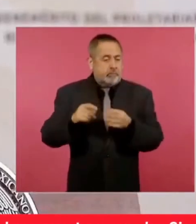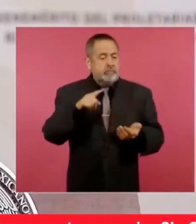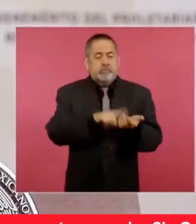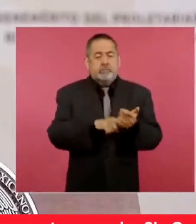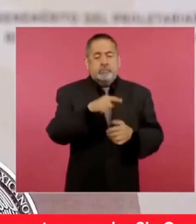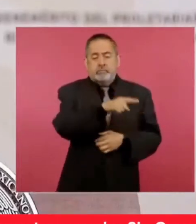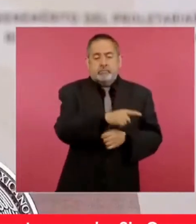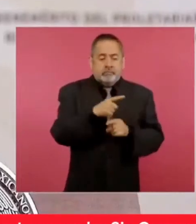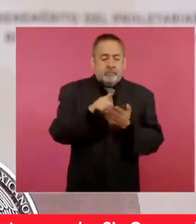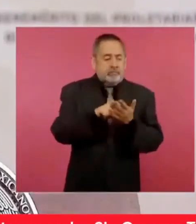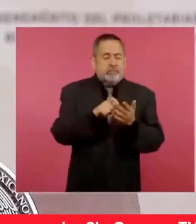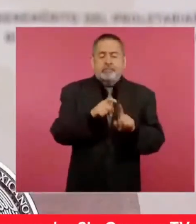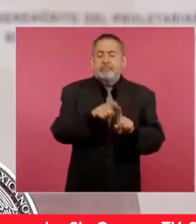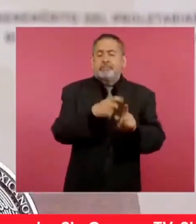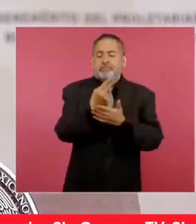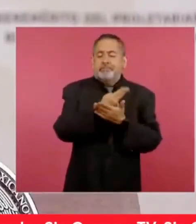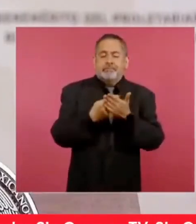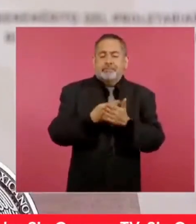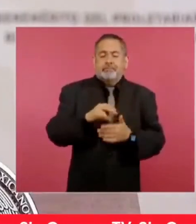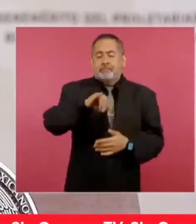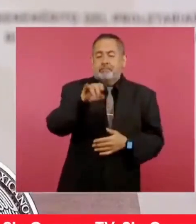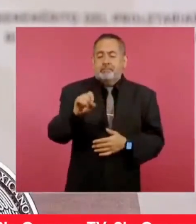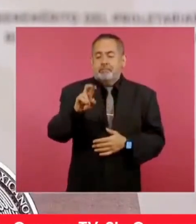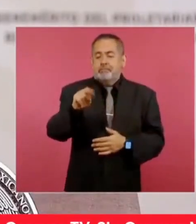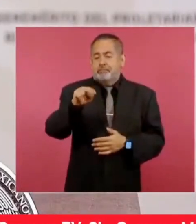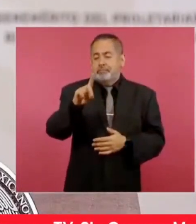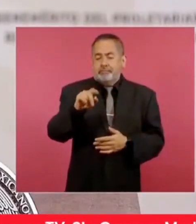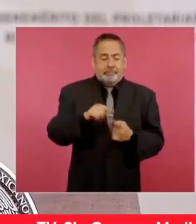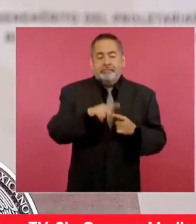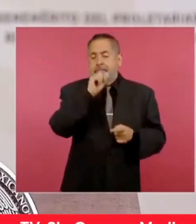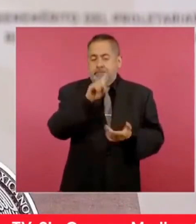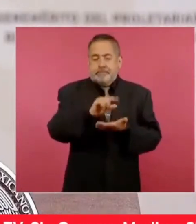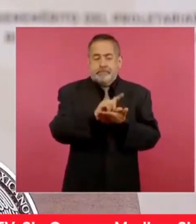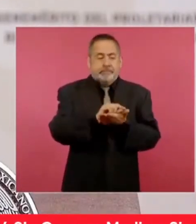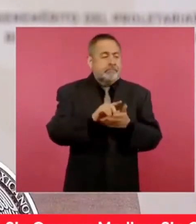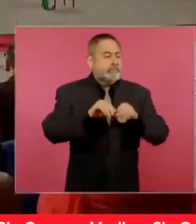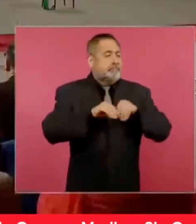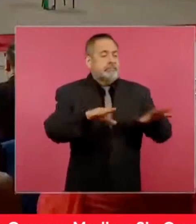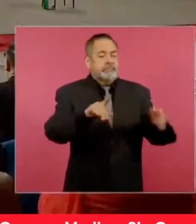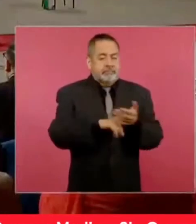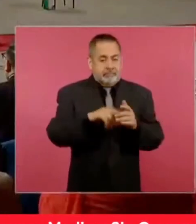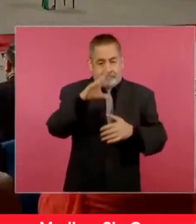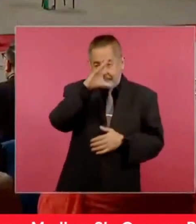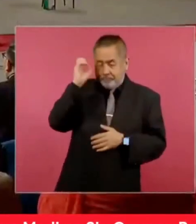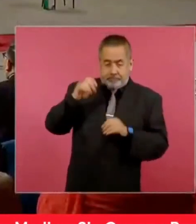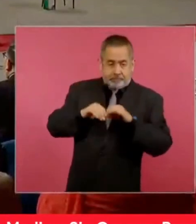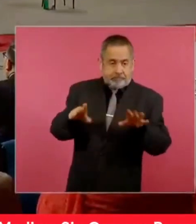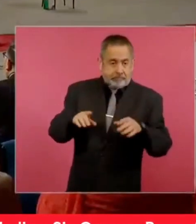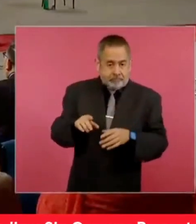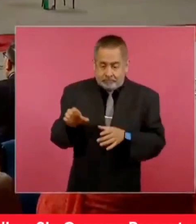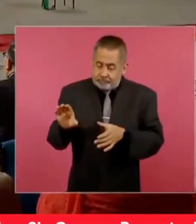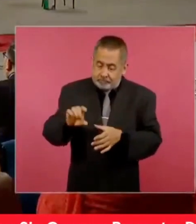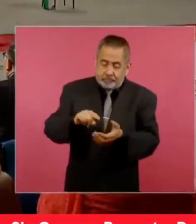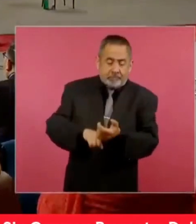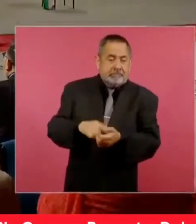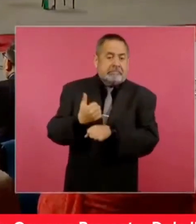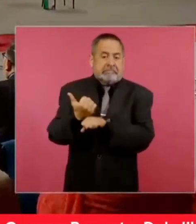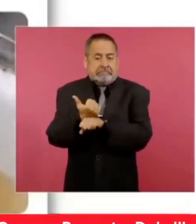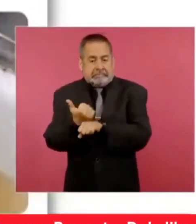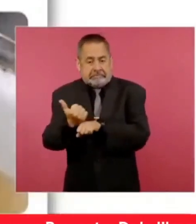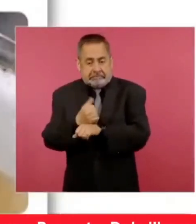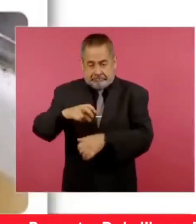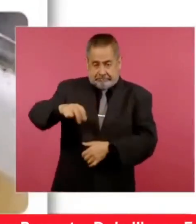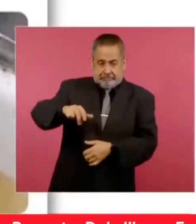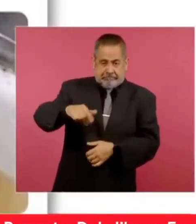Magú de la jornada, quien también en su cuenta de X publicó la fotografía de un líquido amarillento saliendo de una llave